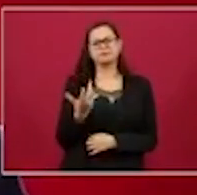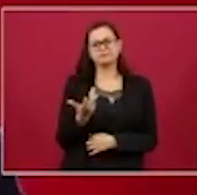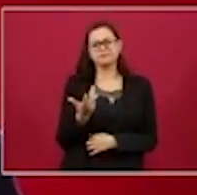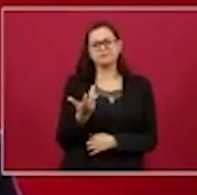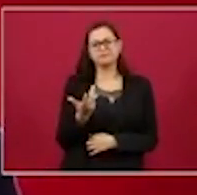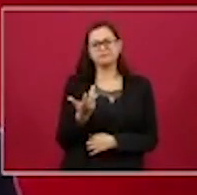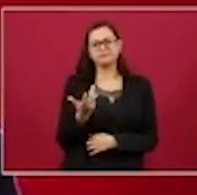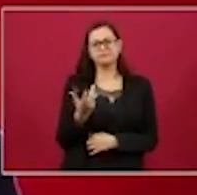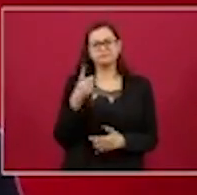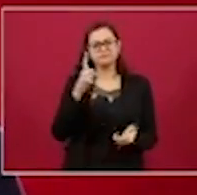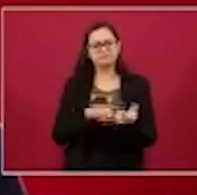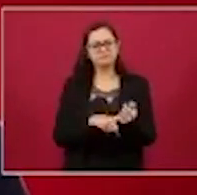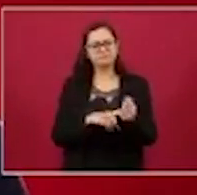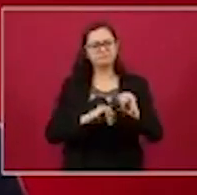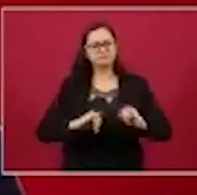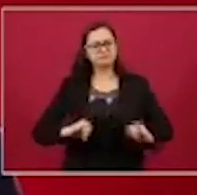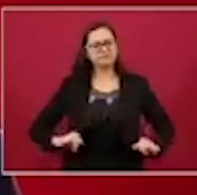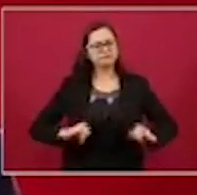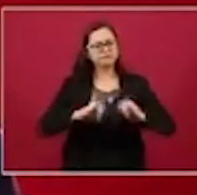e instituciones